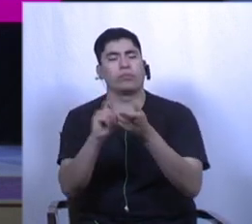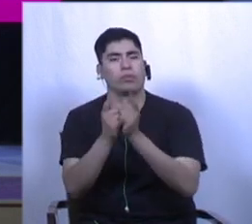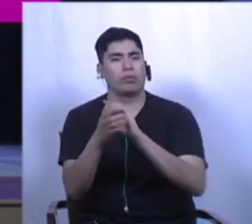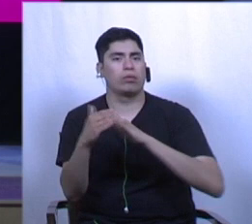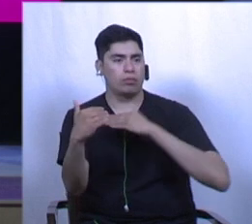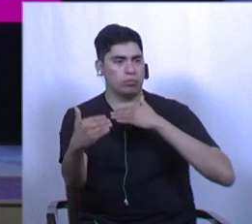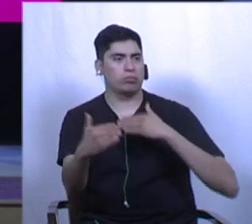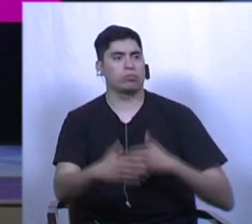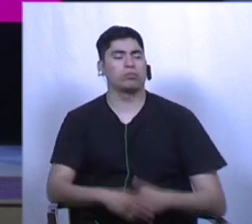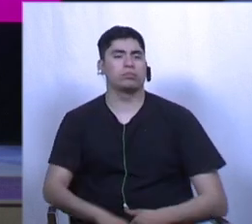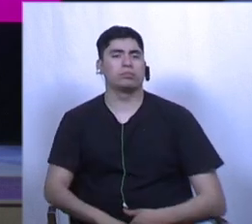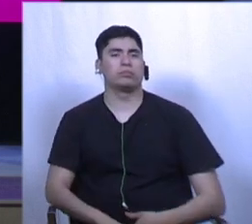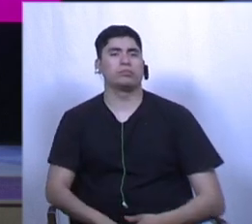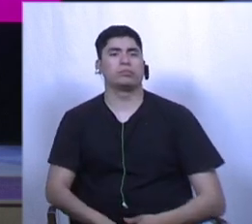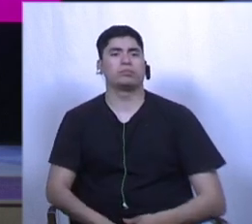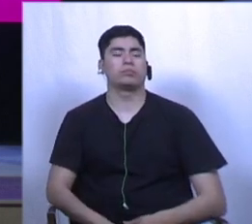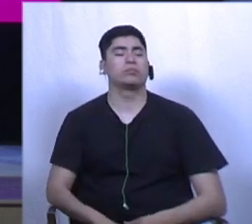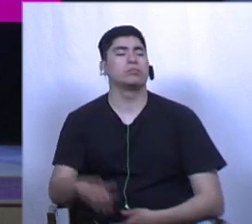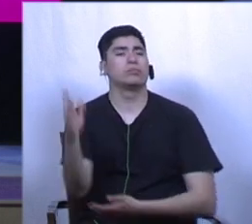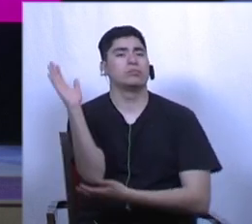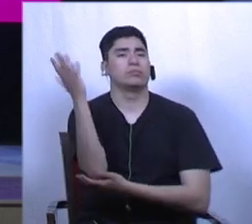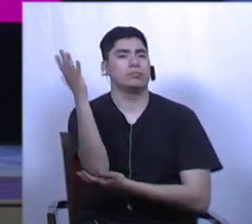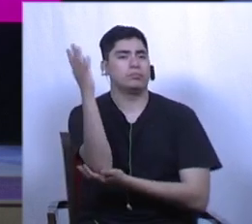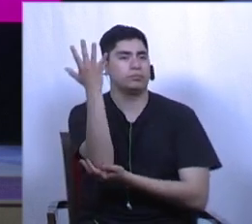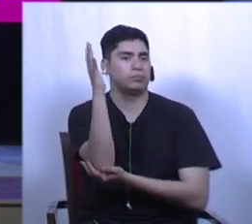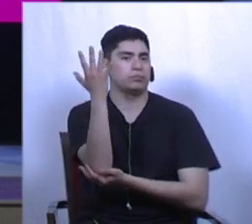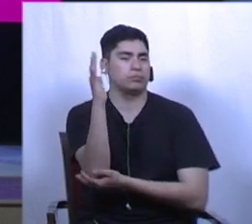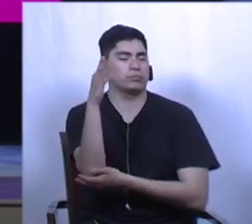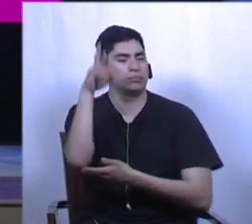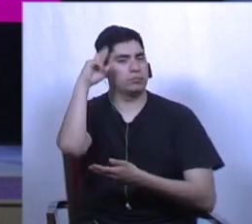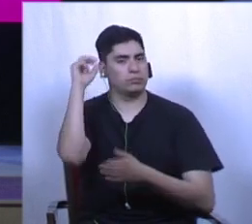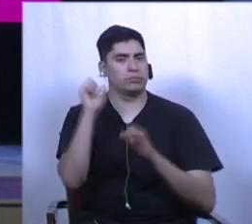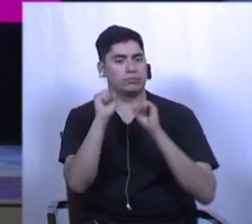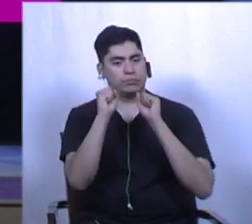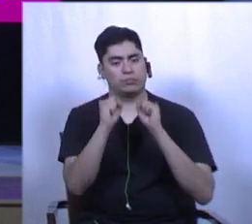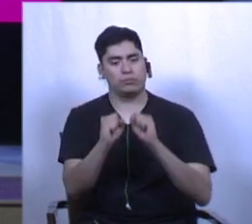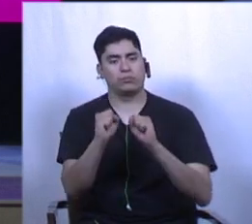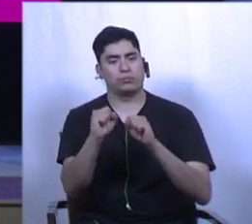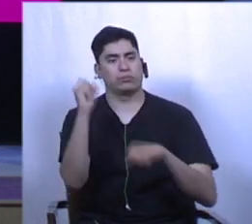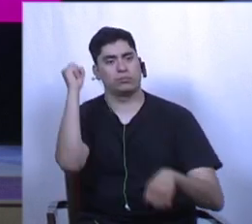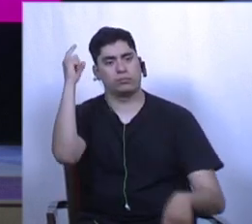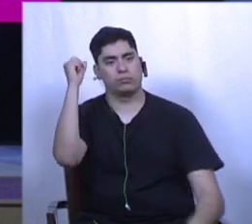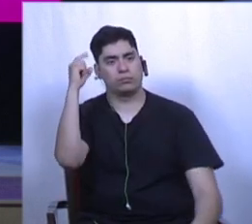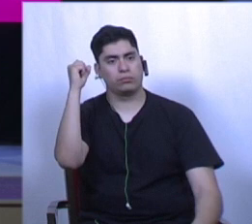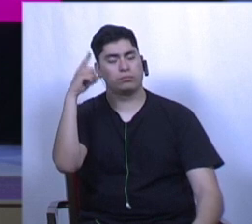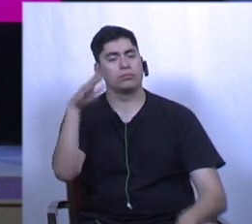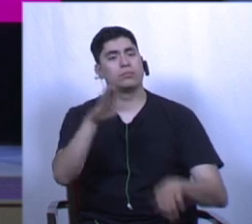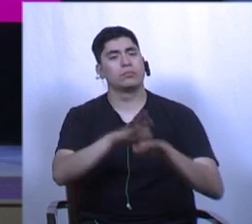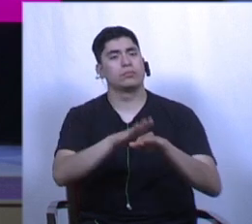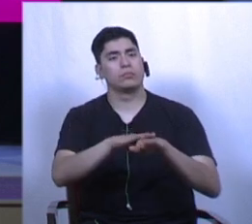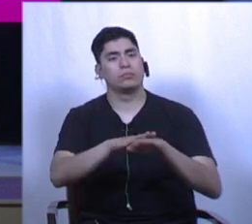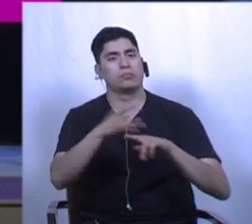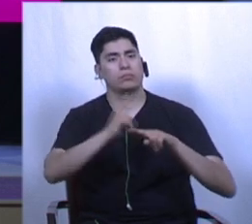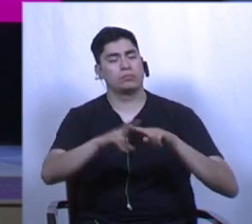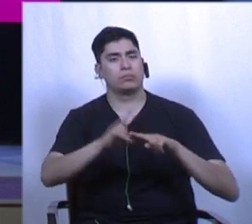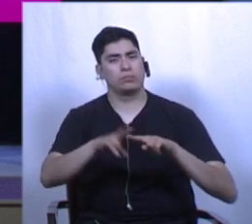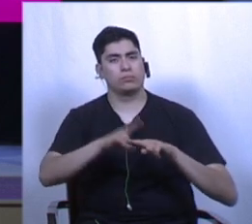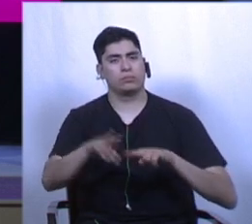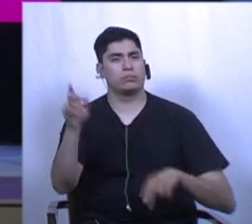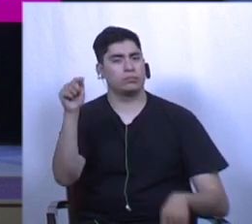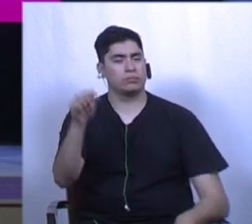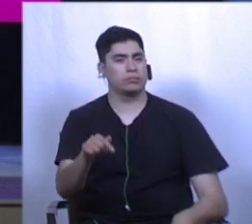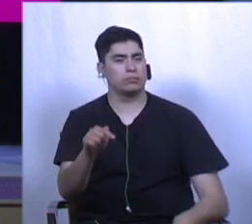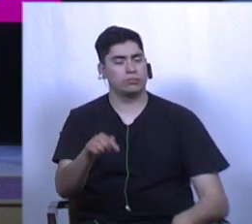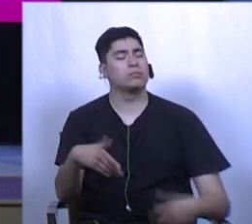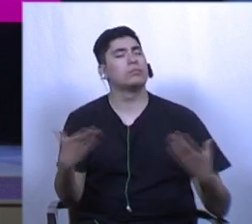considerando un árbol de crecimiento para poder entender las relaciones entre sí. Y lo que nos permite hacer esto es tener una